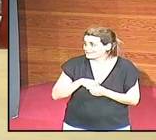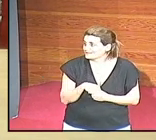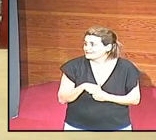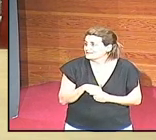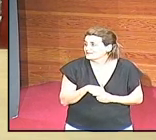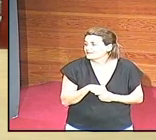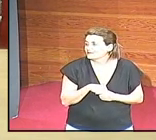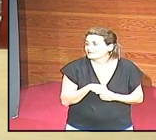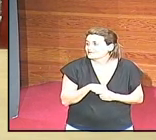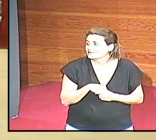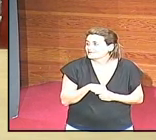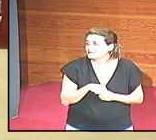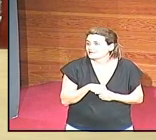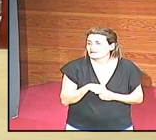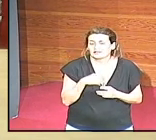lo que prima